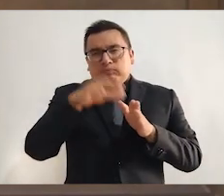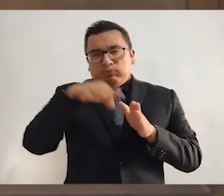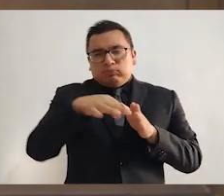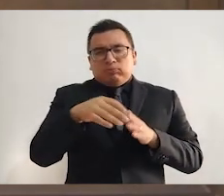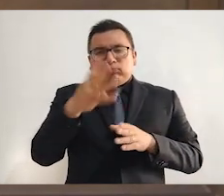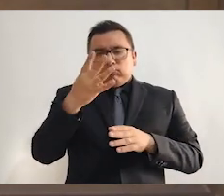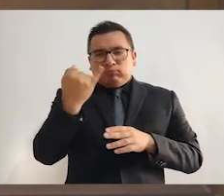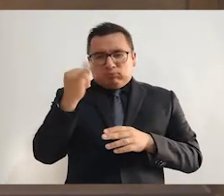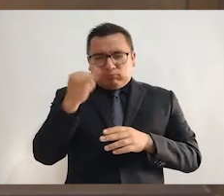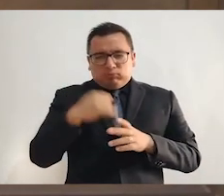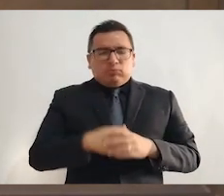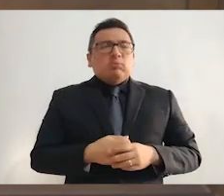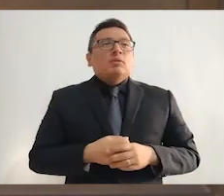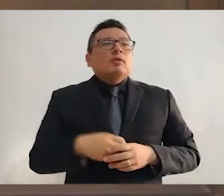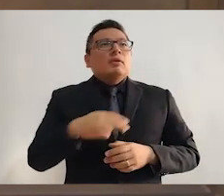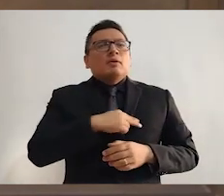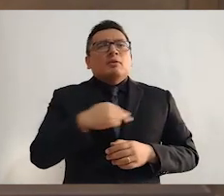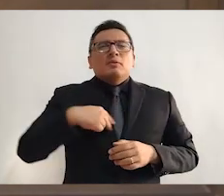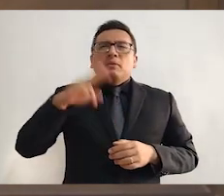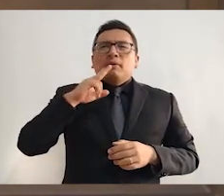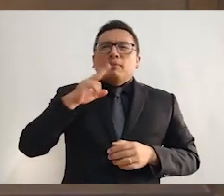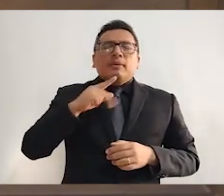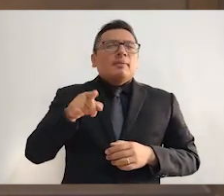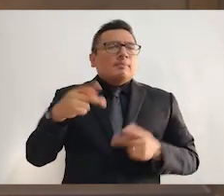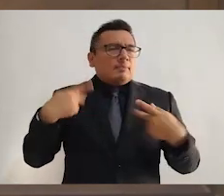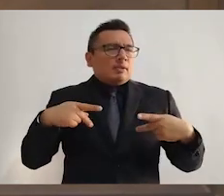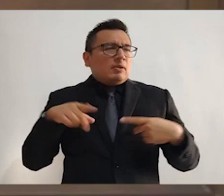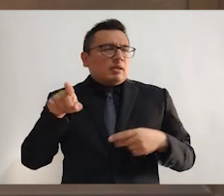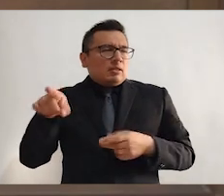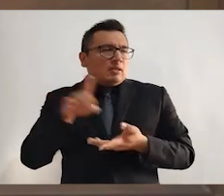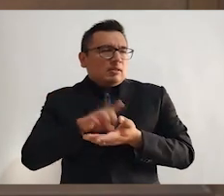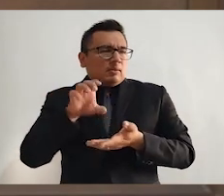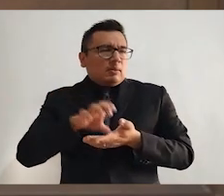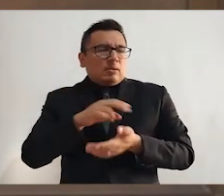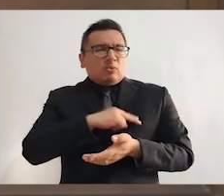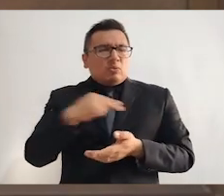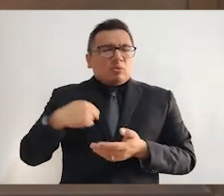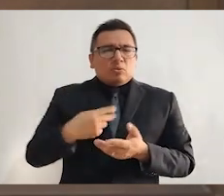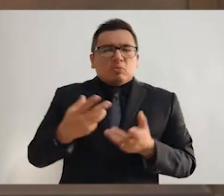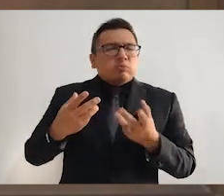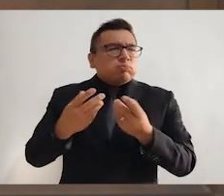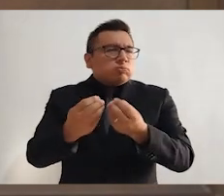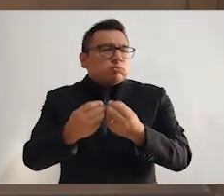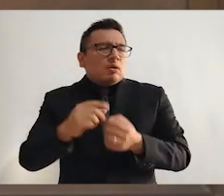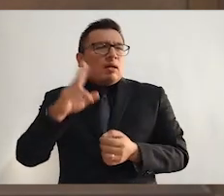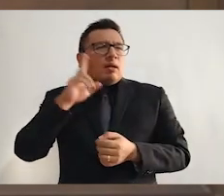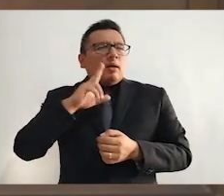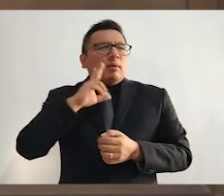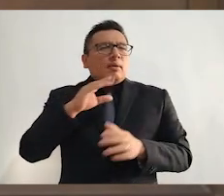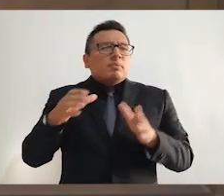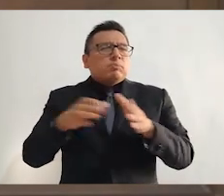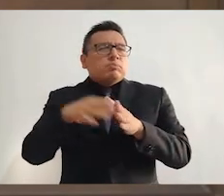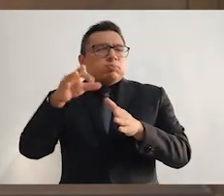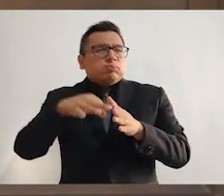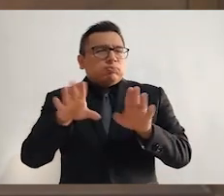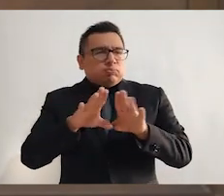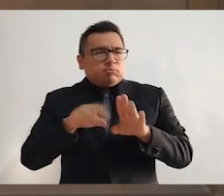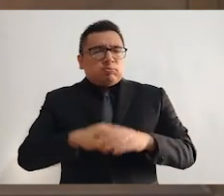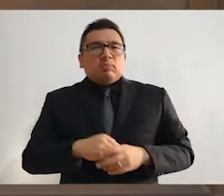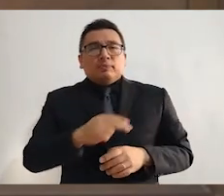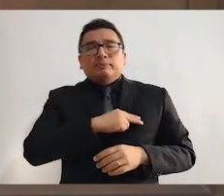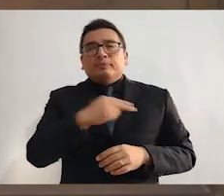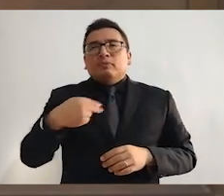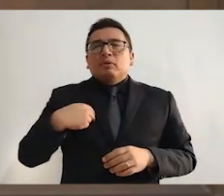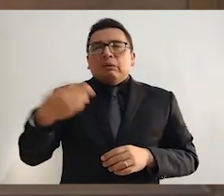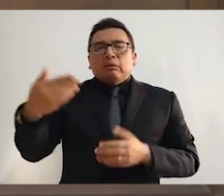electoral, el 4 de junio, y acompañamos a 3 personas con discapacidad a votar. Nos pusimos en